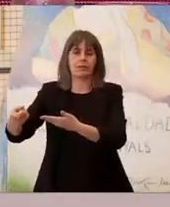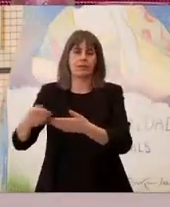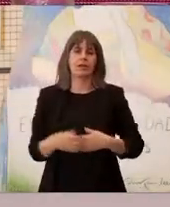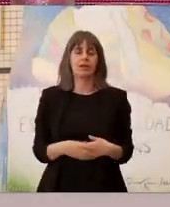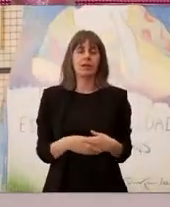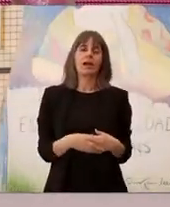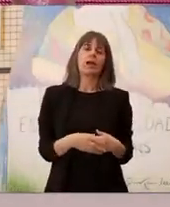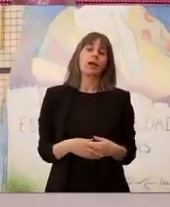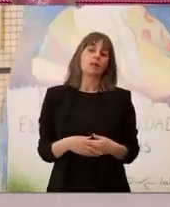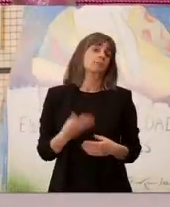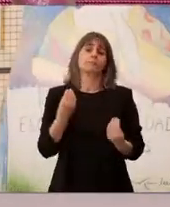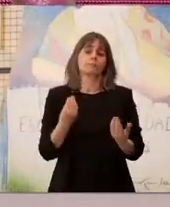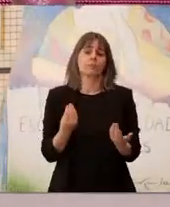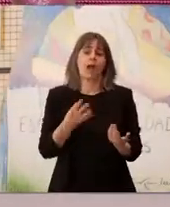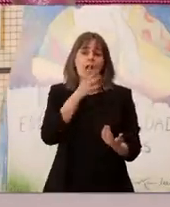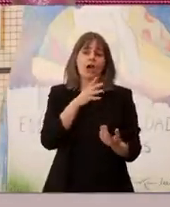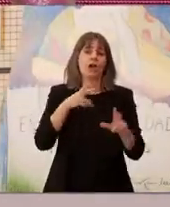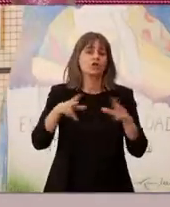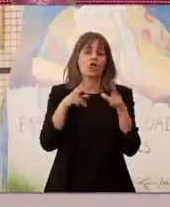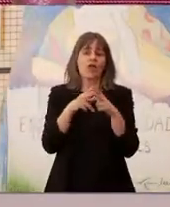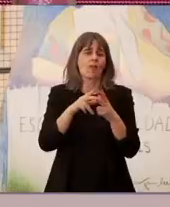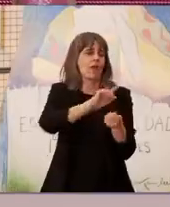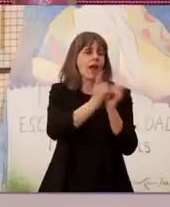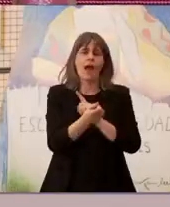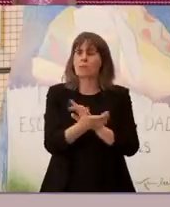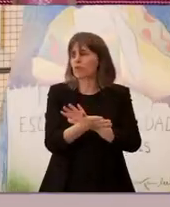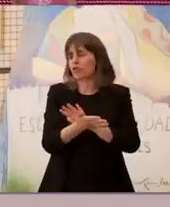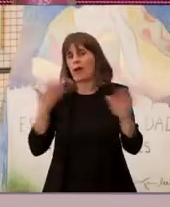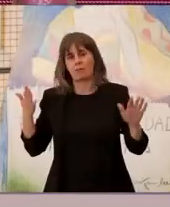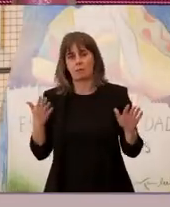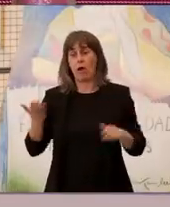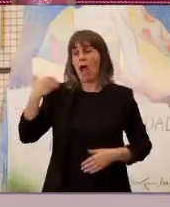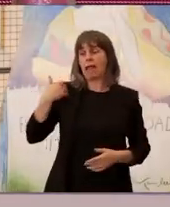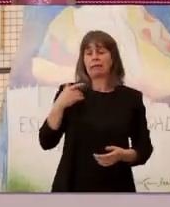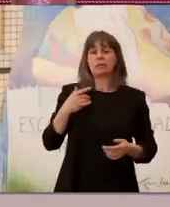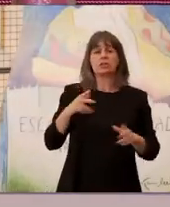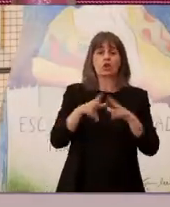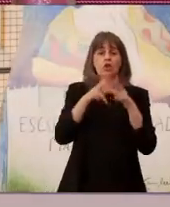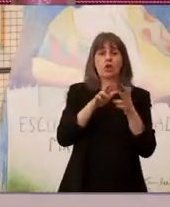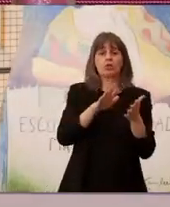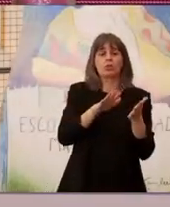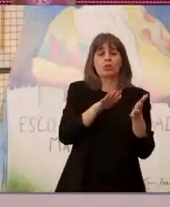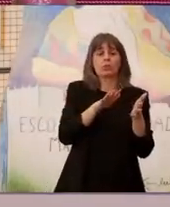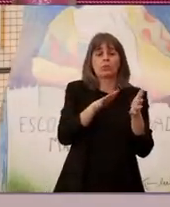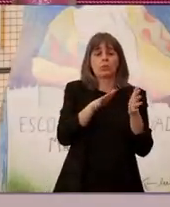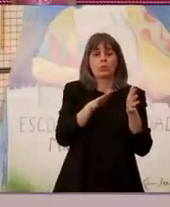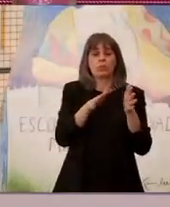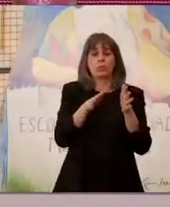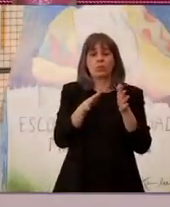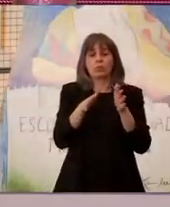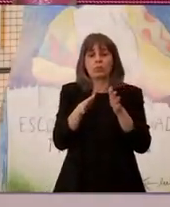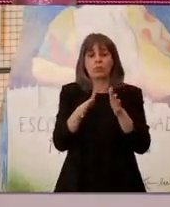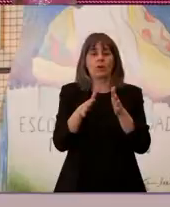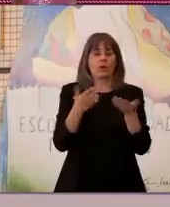que es que estamos en sociedades de cambio muy rápido las sociedades antes cambiaban muy lentamente y entonces pues las hijas